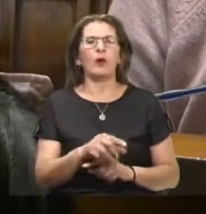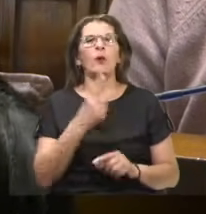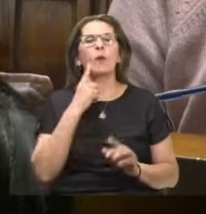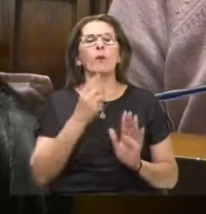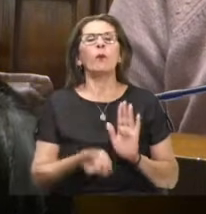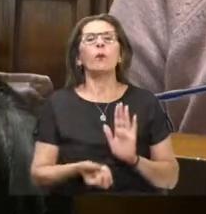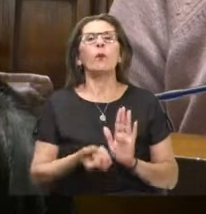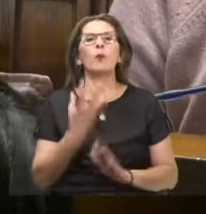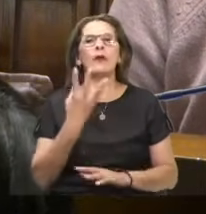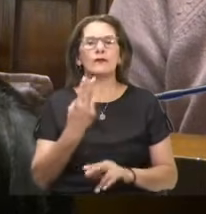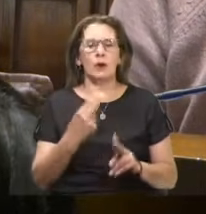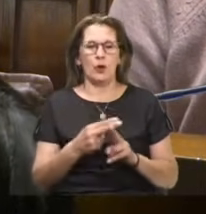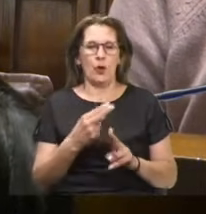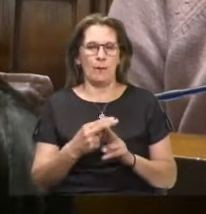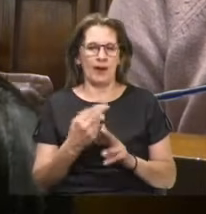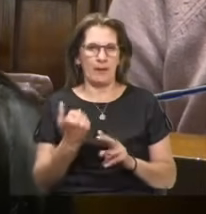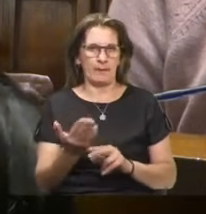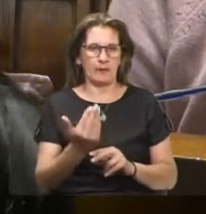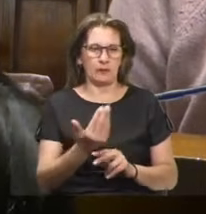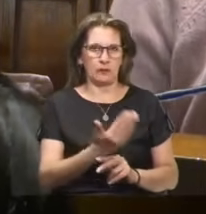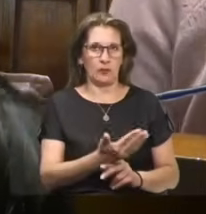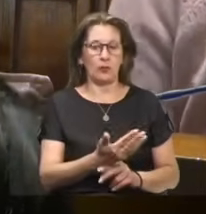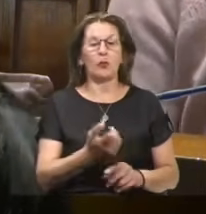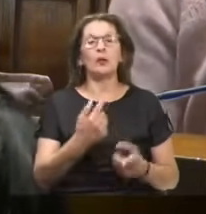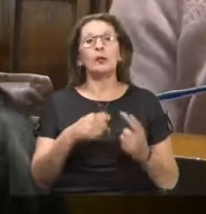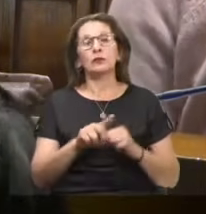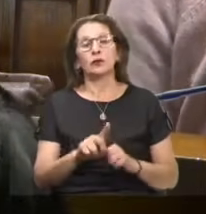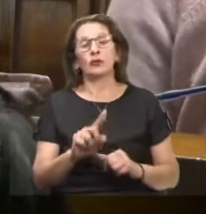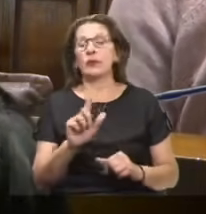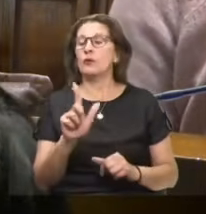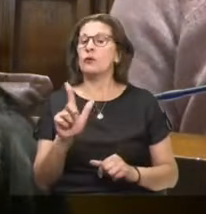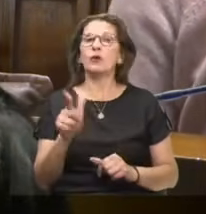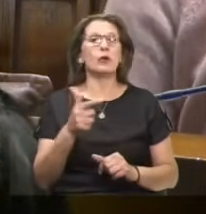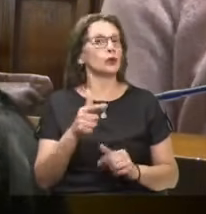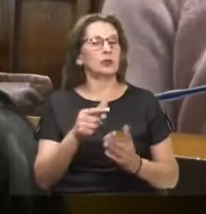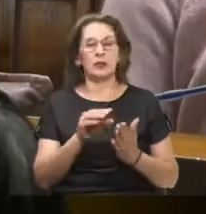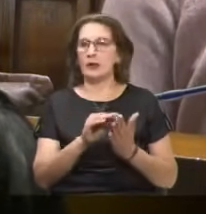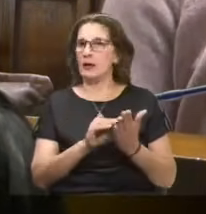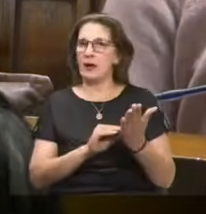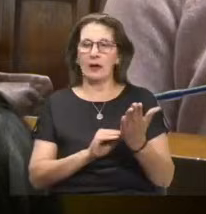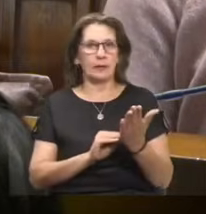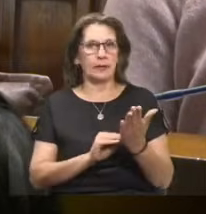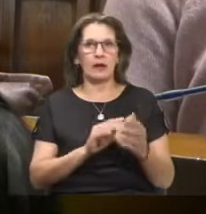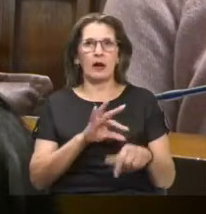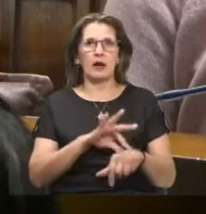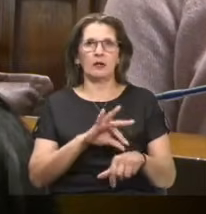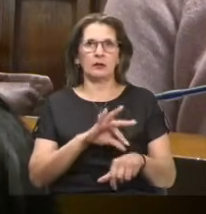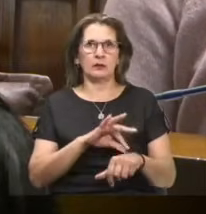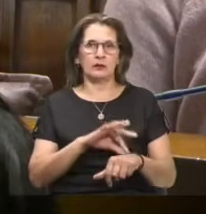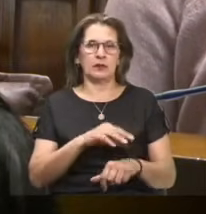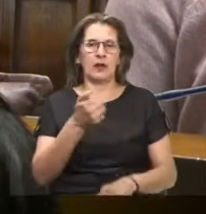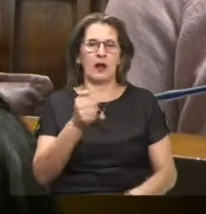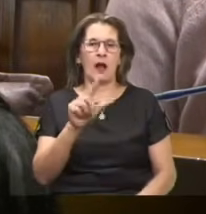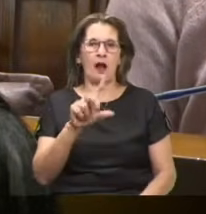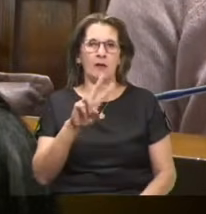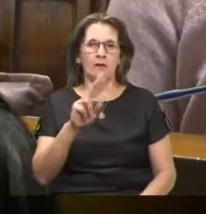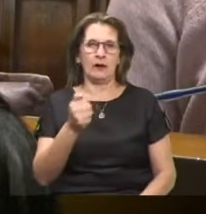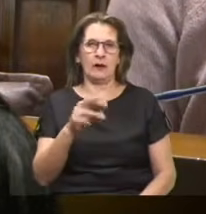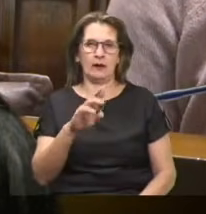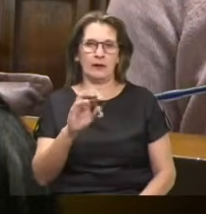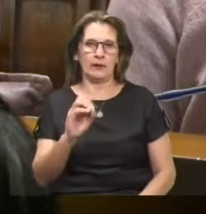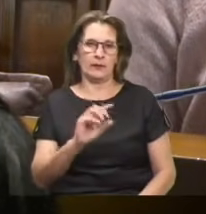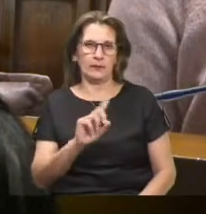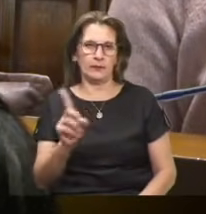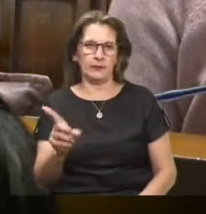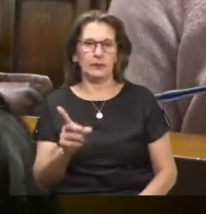nuevos nombramientos, por lo que no tendría aplicación al doctor Álvaro Danza. En el